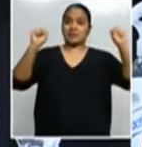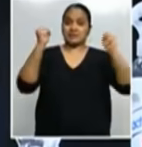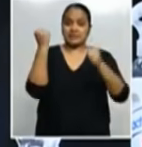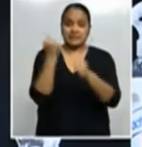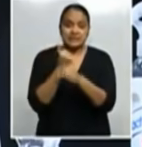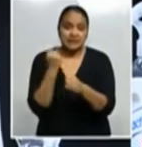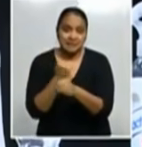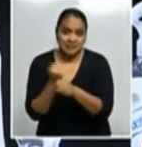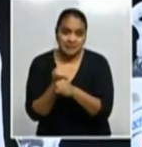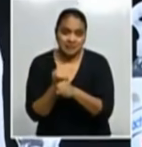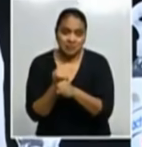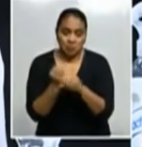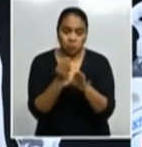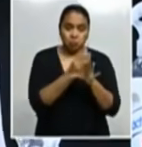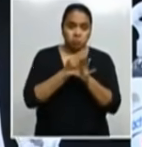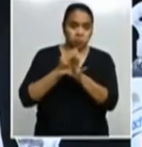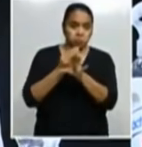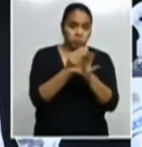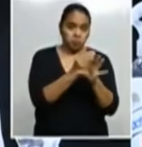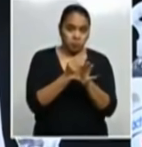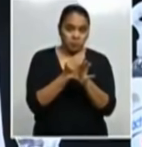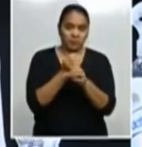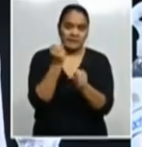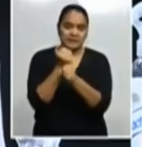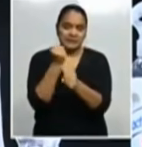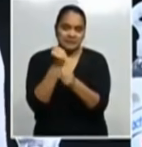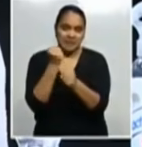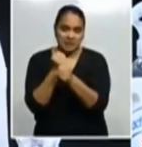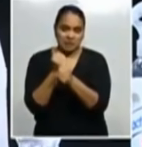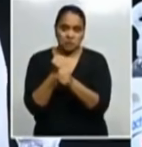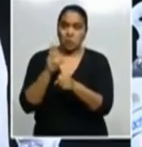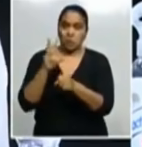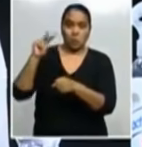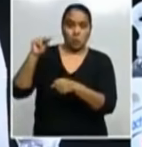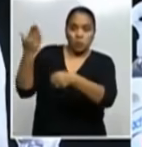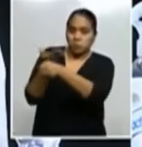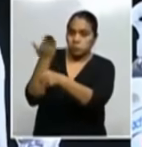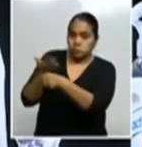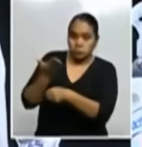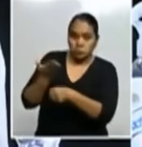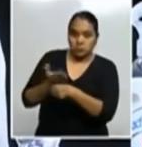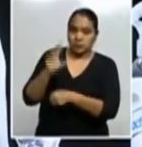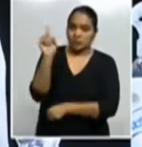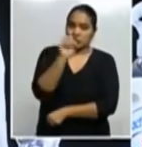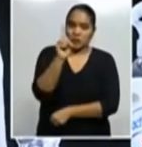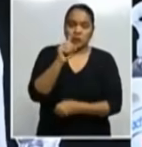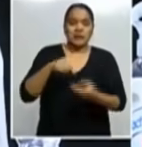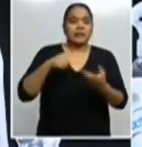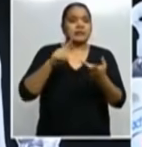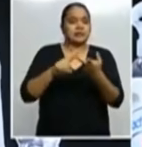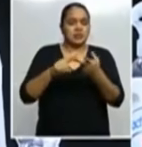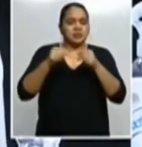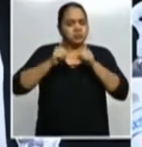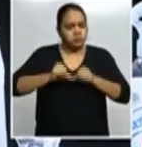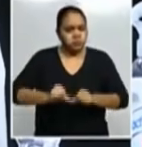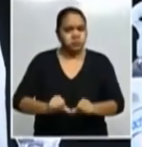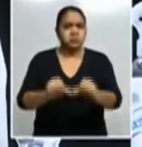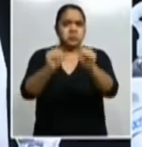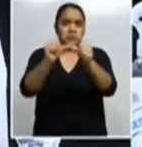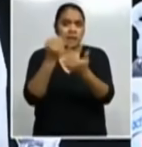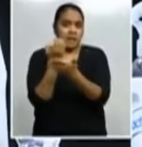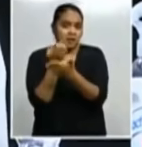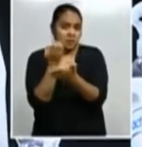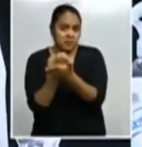para esto el Gabinete Económico ha trabajado incansablemente en la búsqueda de soluciones adecuadas para mantener a flote la